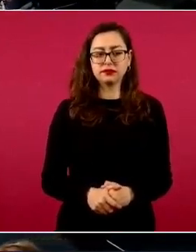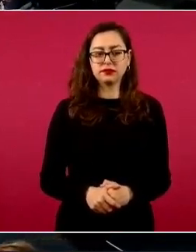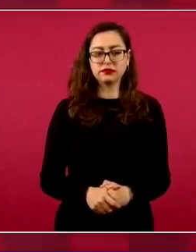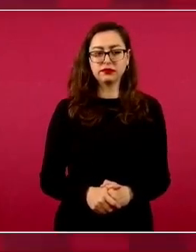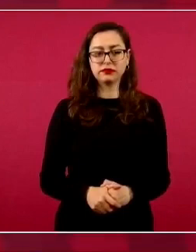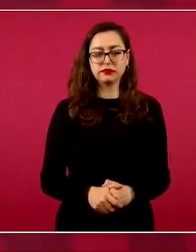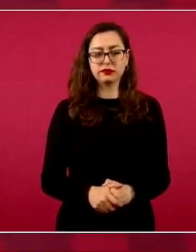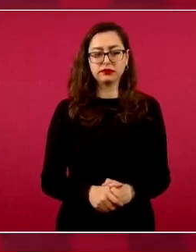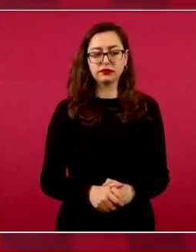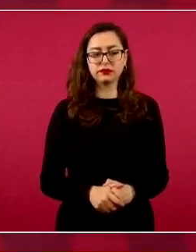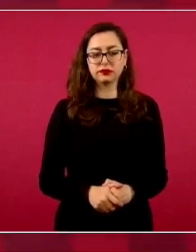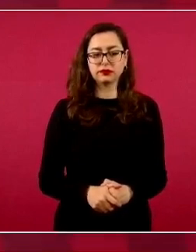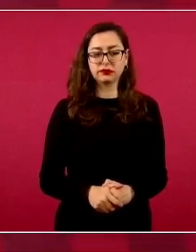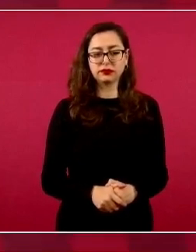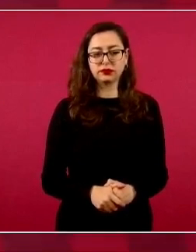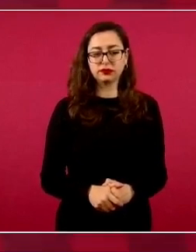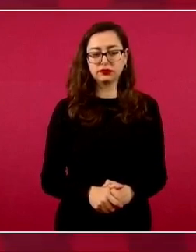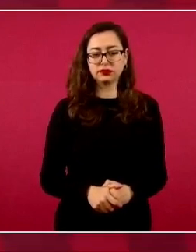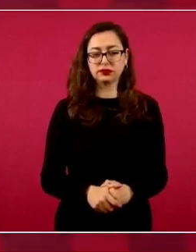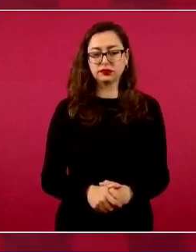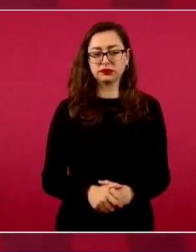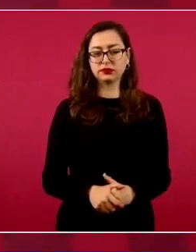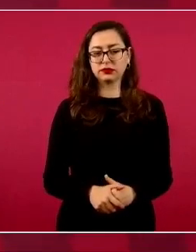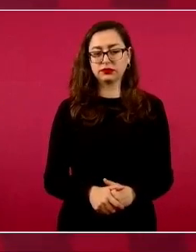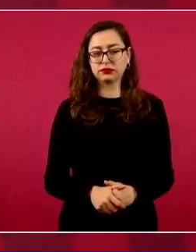de que un juez